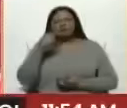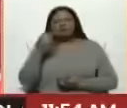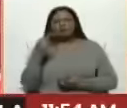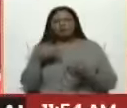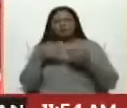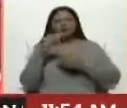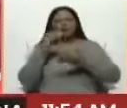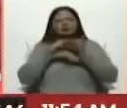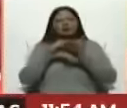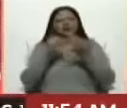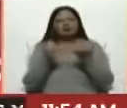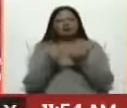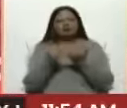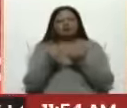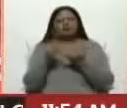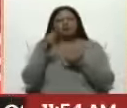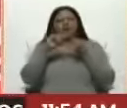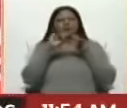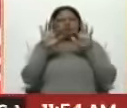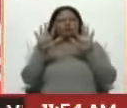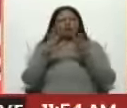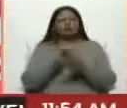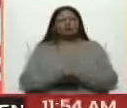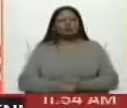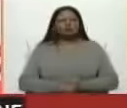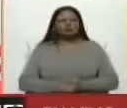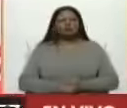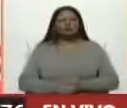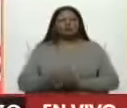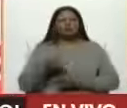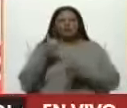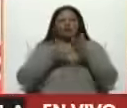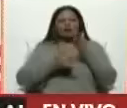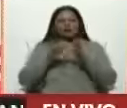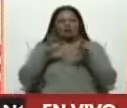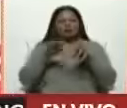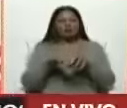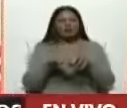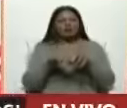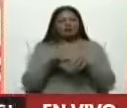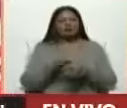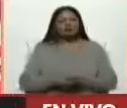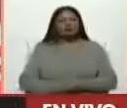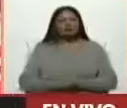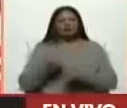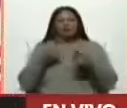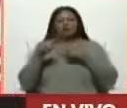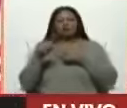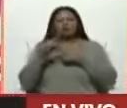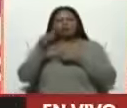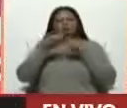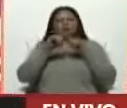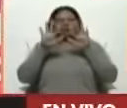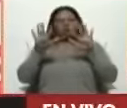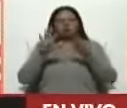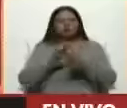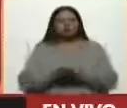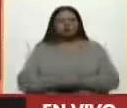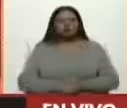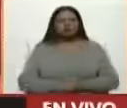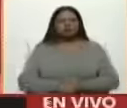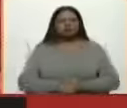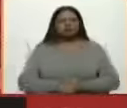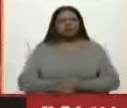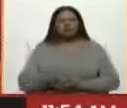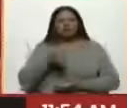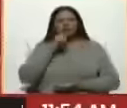ellos iban a estar en su 1x10. Pero cuando lo fue a registrar, ya estaba en 1x10. ¿A quién los